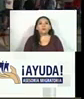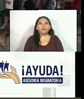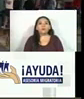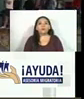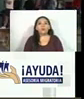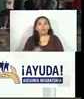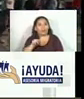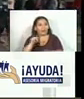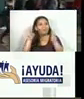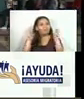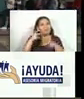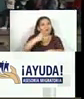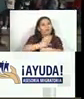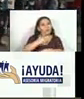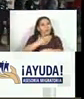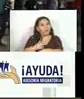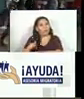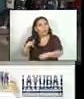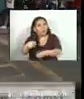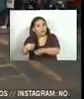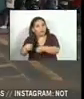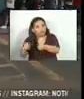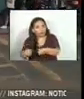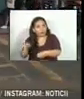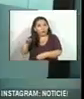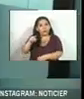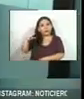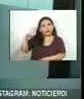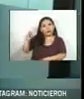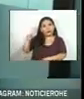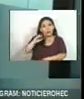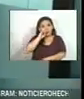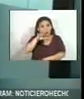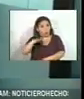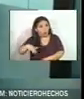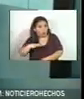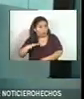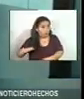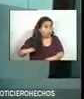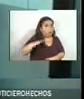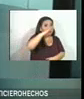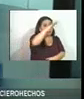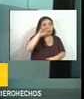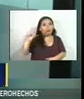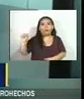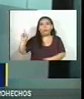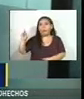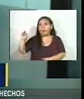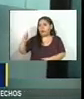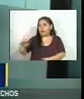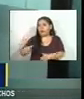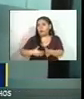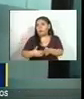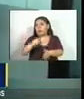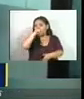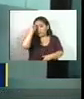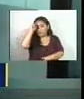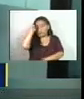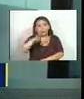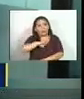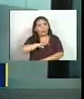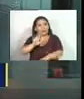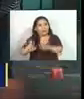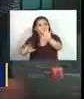siempre en Guatemala la aeronáutica civil informó que el aeropuerto internacional Aurora reabrirá el próximo 18 de